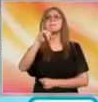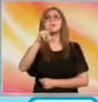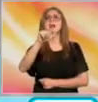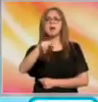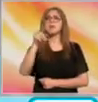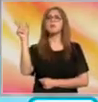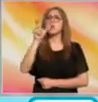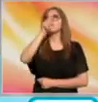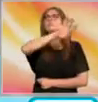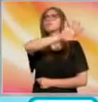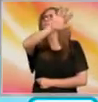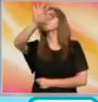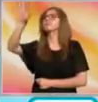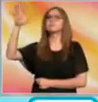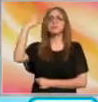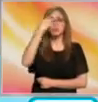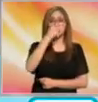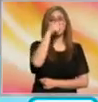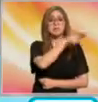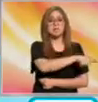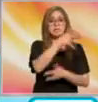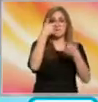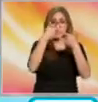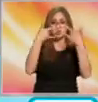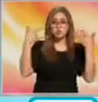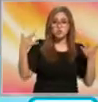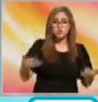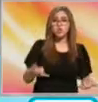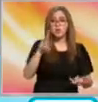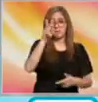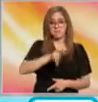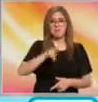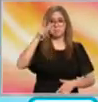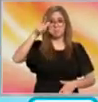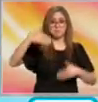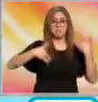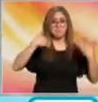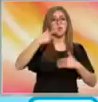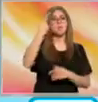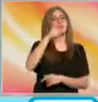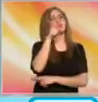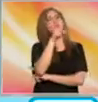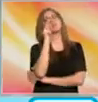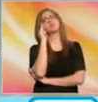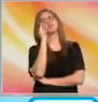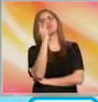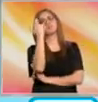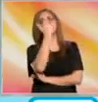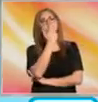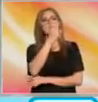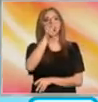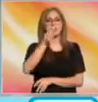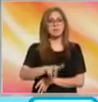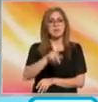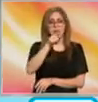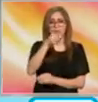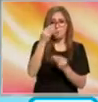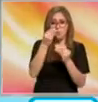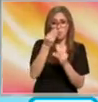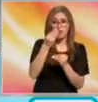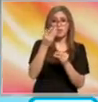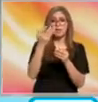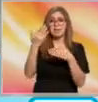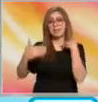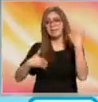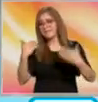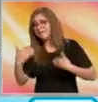mucho talento, hay una historia muy divertida que si ustedes la analizan, no hay tanta diversión en esto. Pero lo más